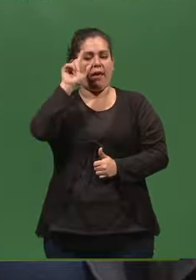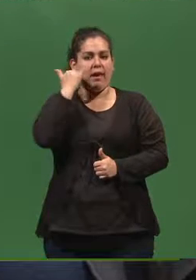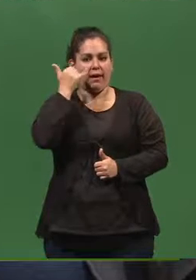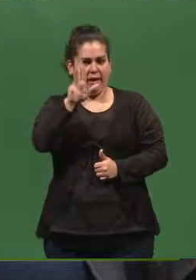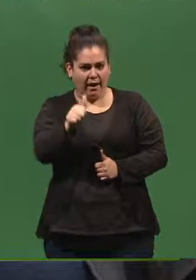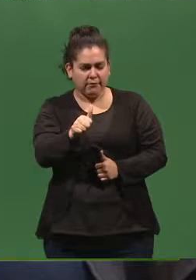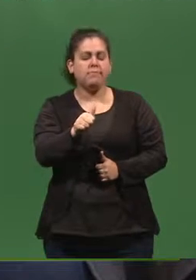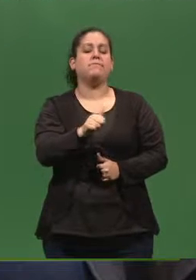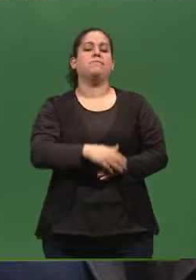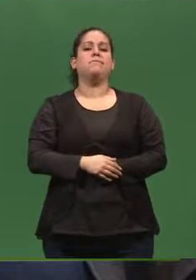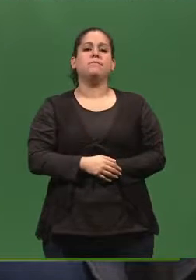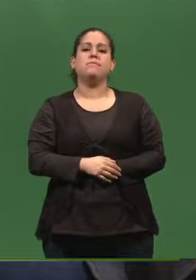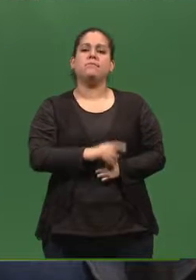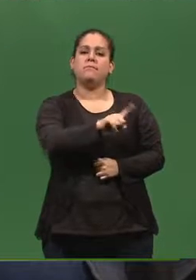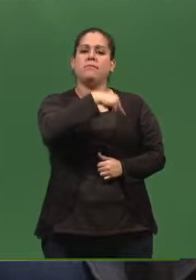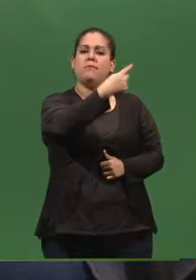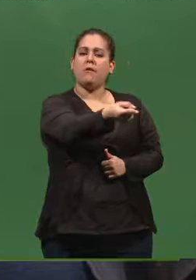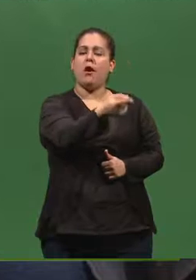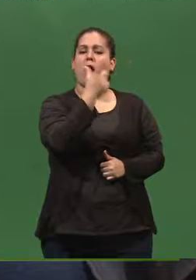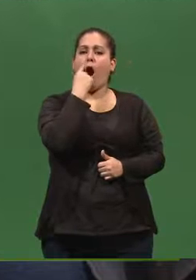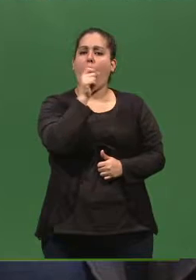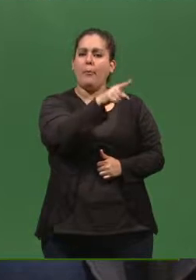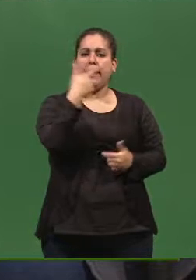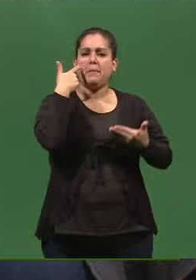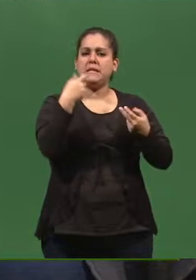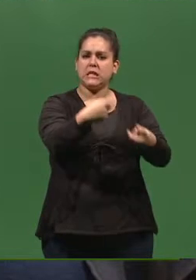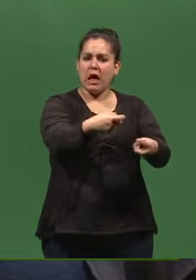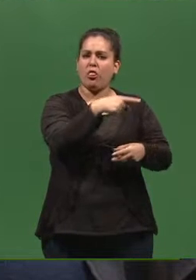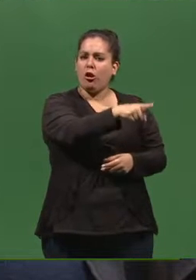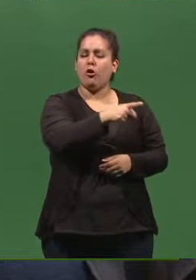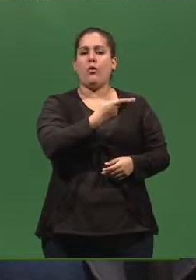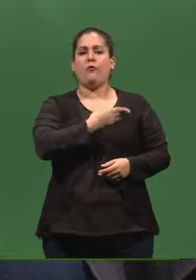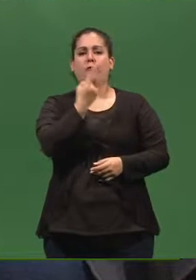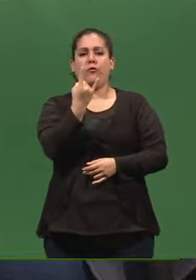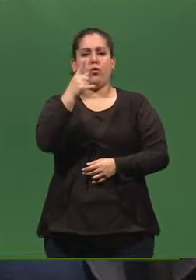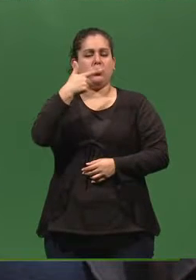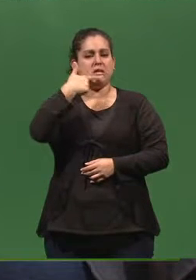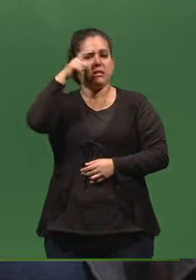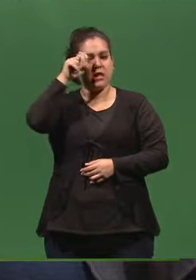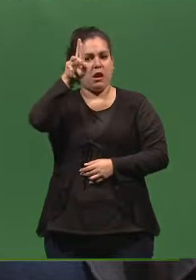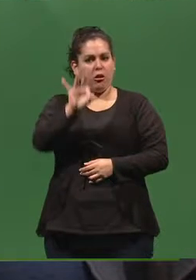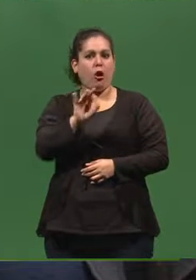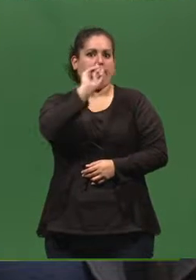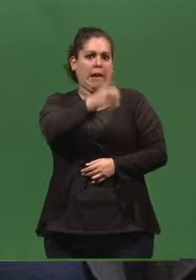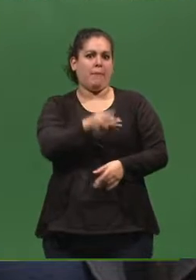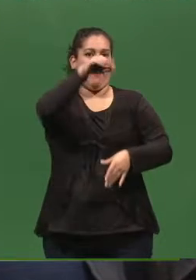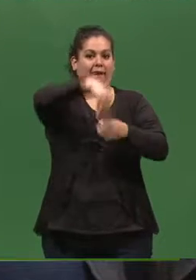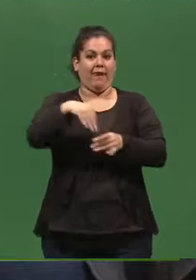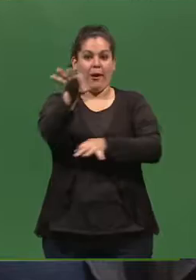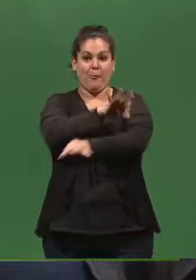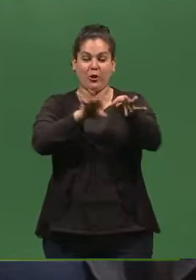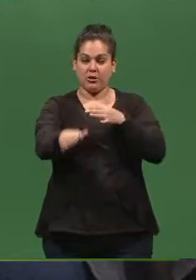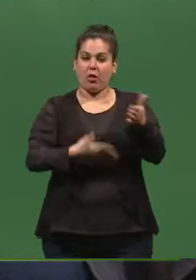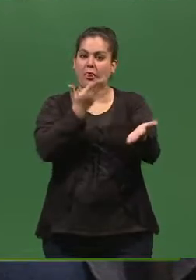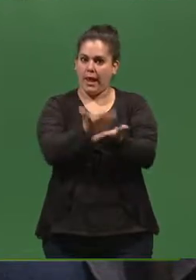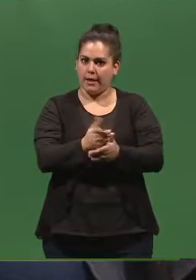bloque del Frente para la Victoria. Y el especialista e investigador Mariano Fusero, que también trabajó en el proyecto